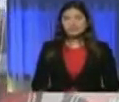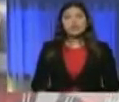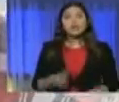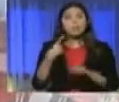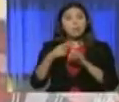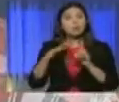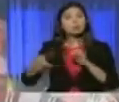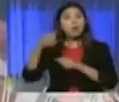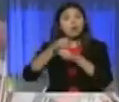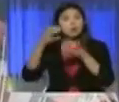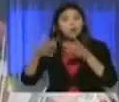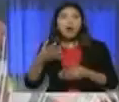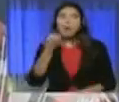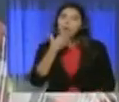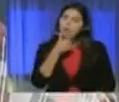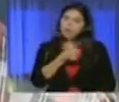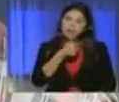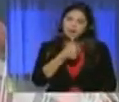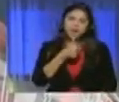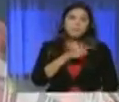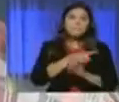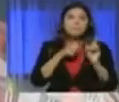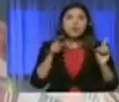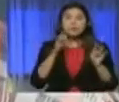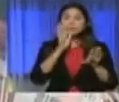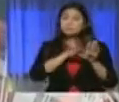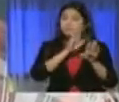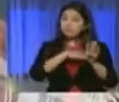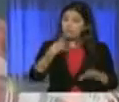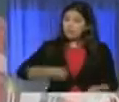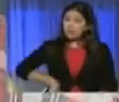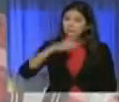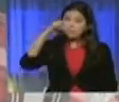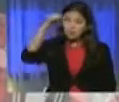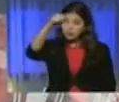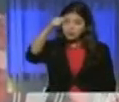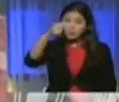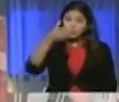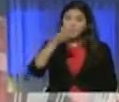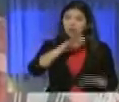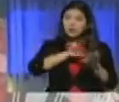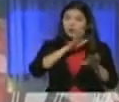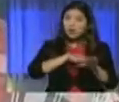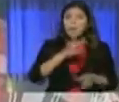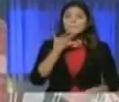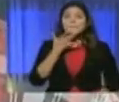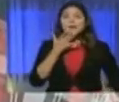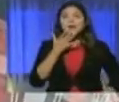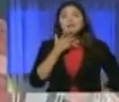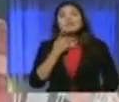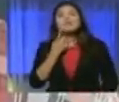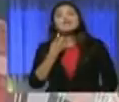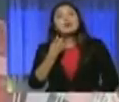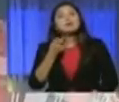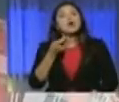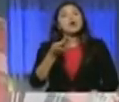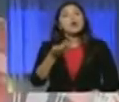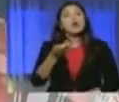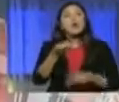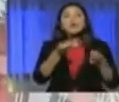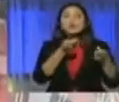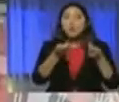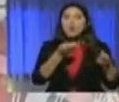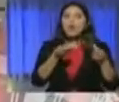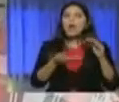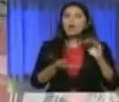de los trabajadores siempre va a ser bueno, pero le quiero decir algo a nuestro presidente Maduro. si no se controlan los precios,